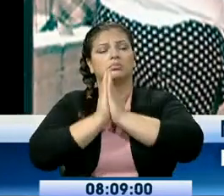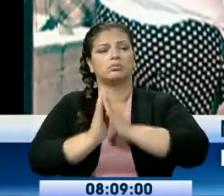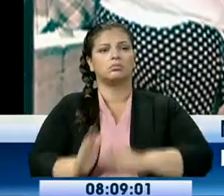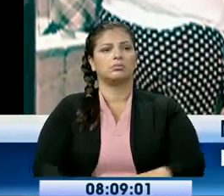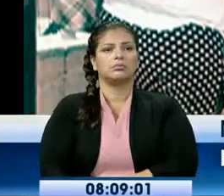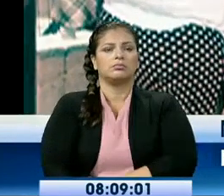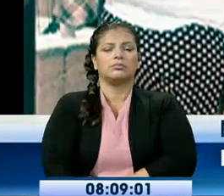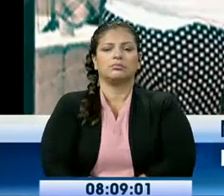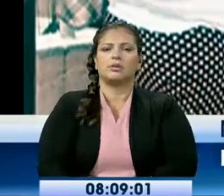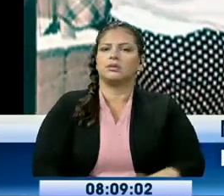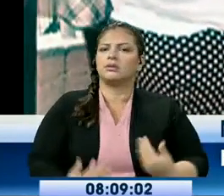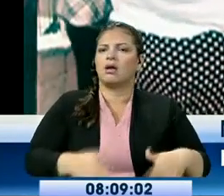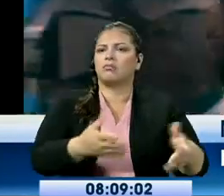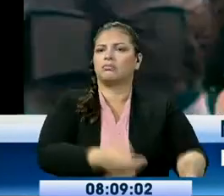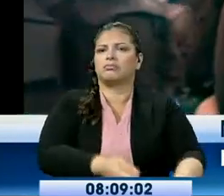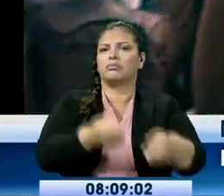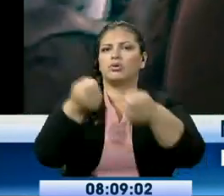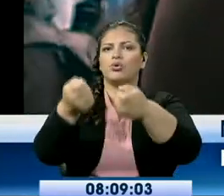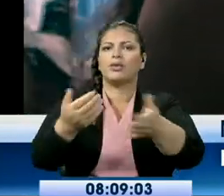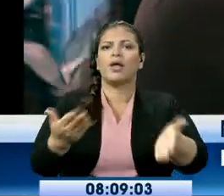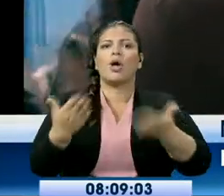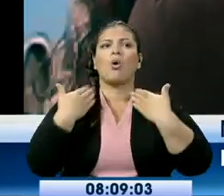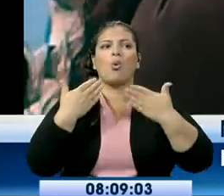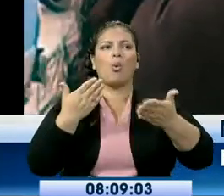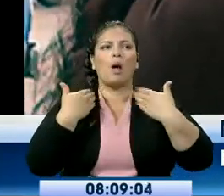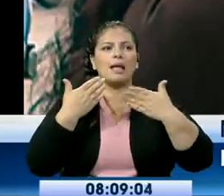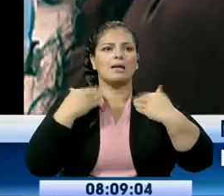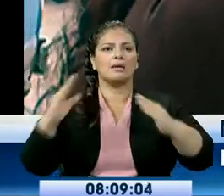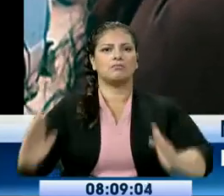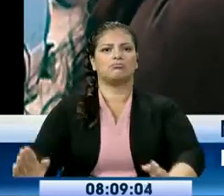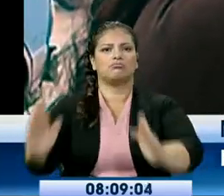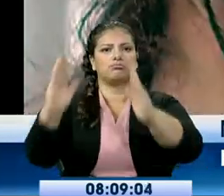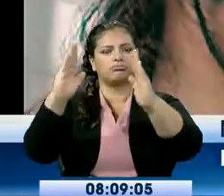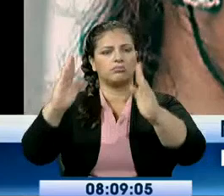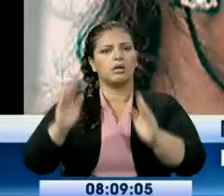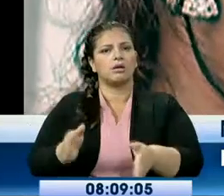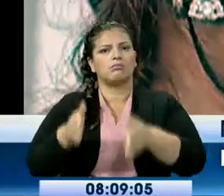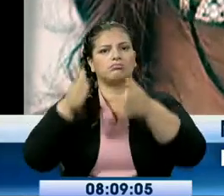urbe porteña, donde llegados al fallecido se abrazaban y lamentaban ese hecho